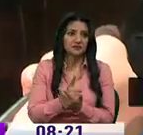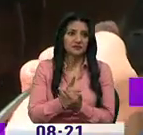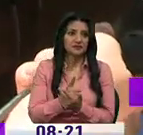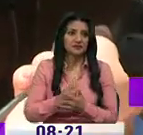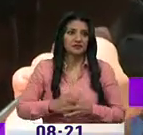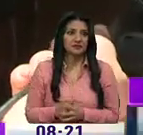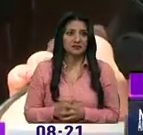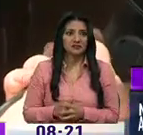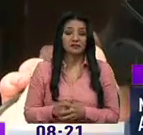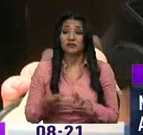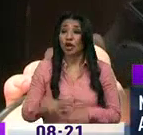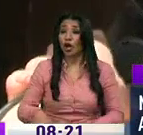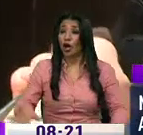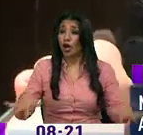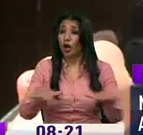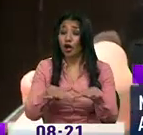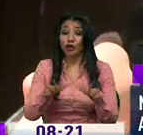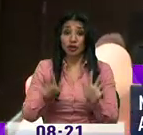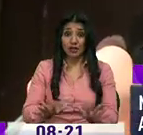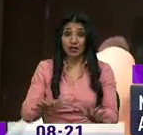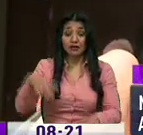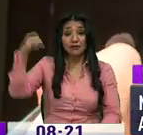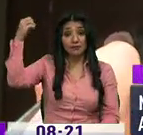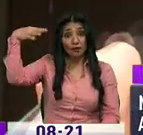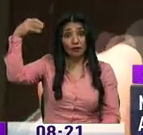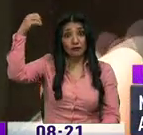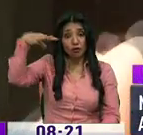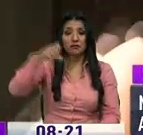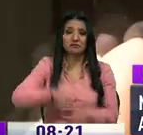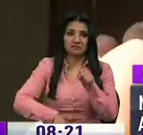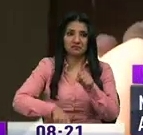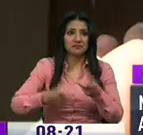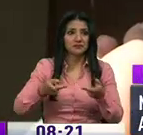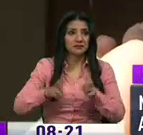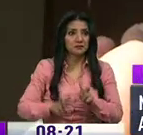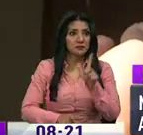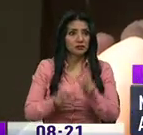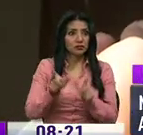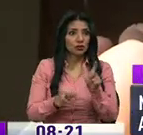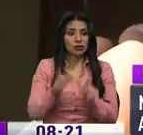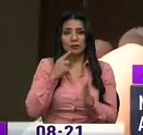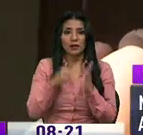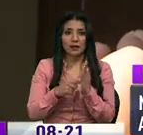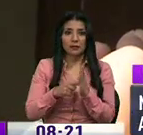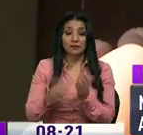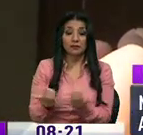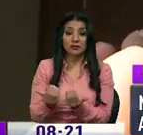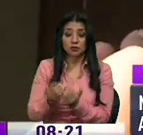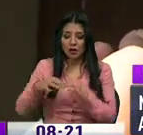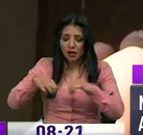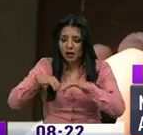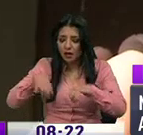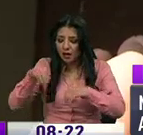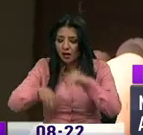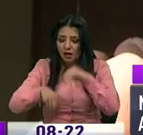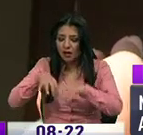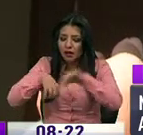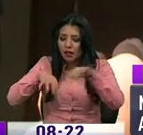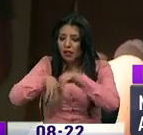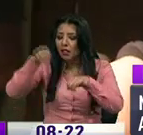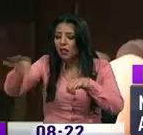apagado, casi la mayoría están de los focos de destruidos. También hay personas que reciclan la basura, ¿no es cierto? Se meten